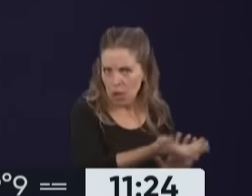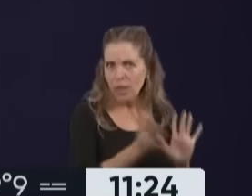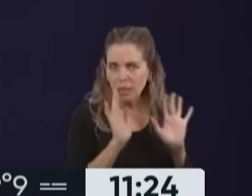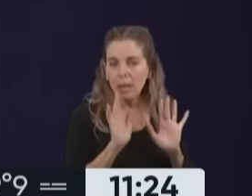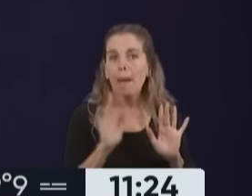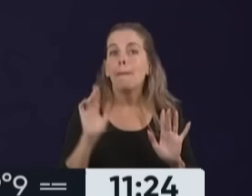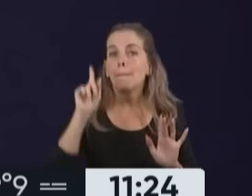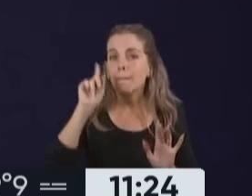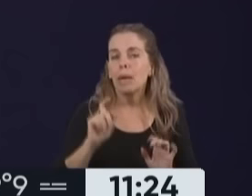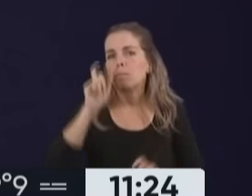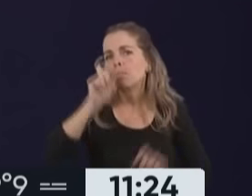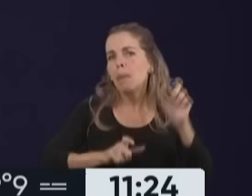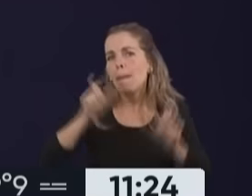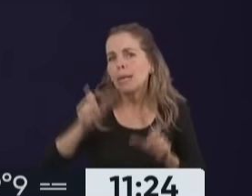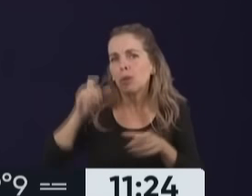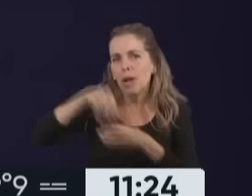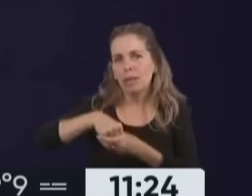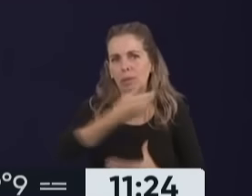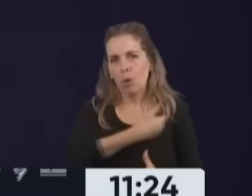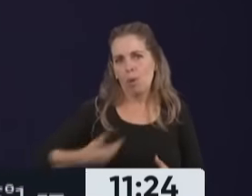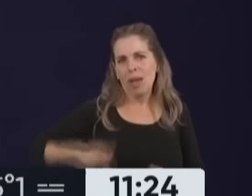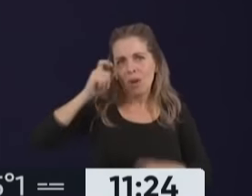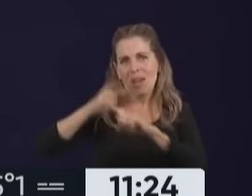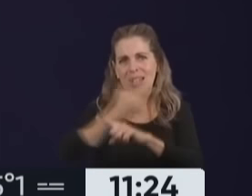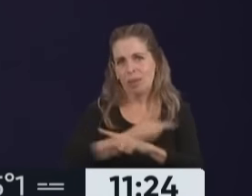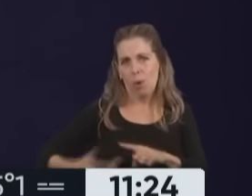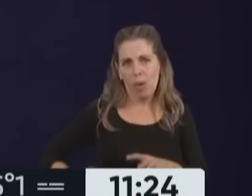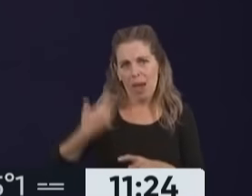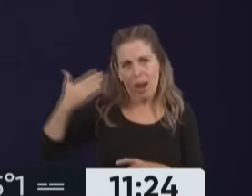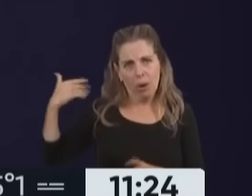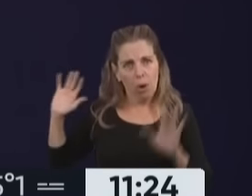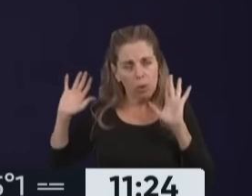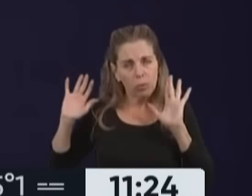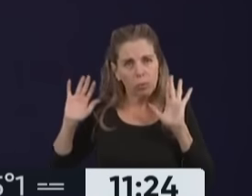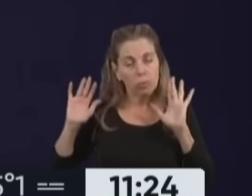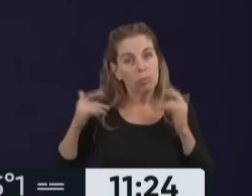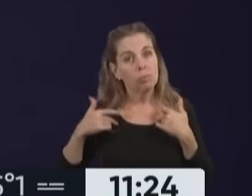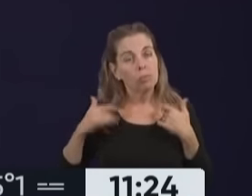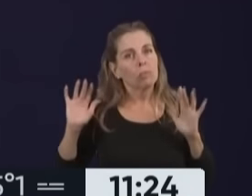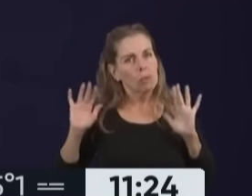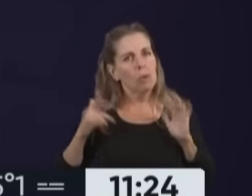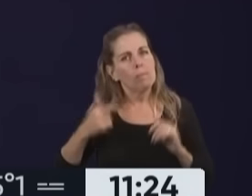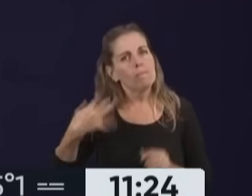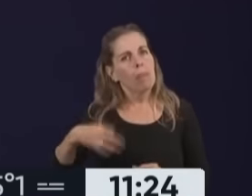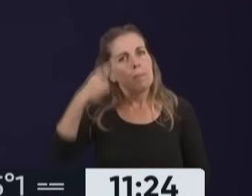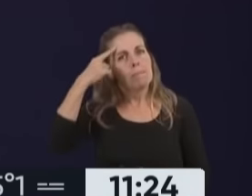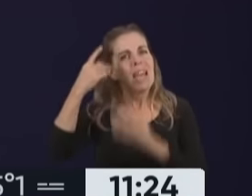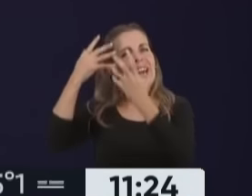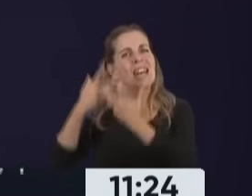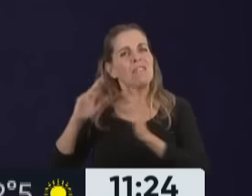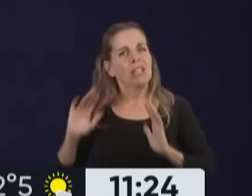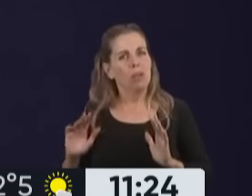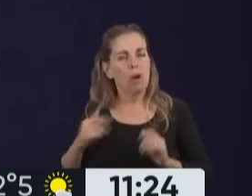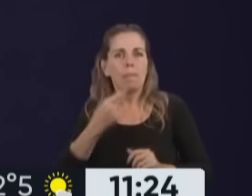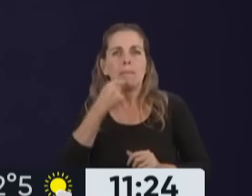quienes fueron parte de la gestión anterior, yo me llamaría a la reflexión antes de hablar de lo que pasa